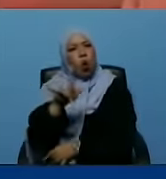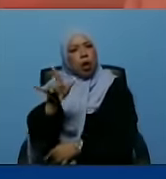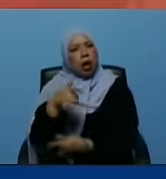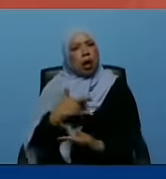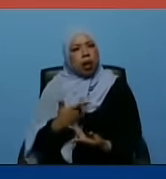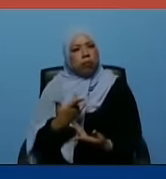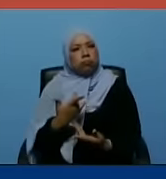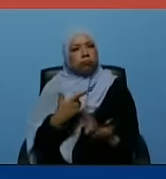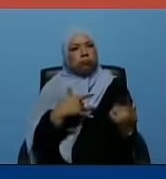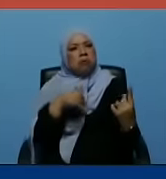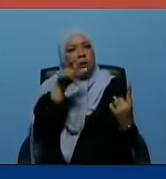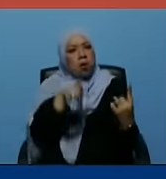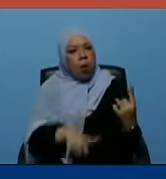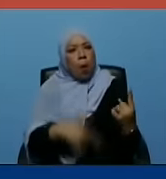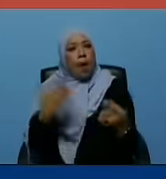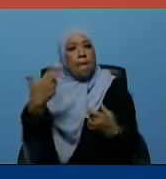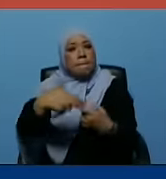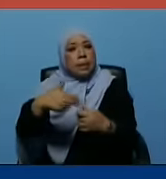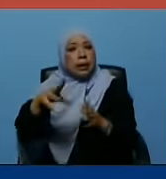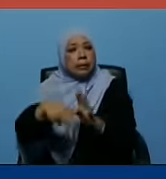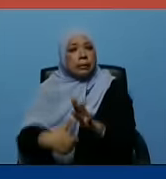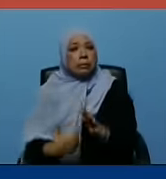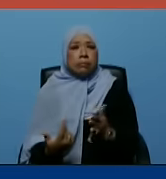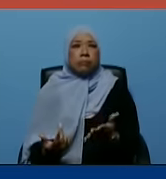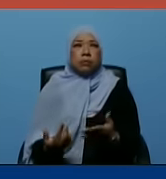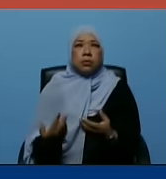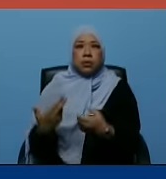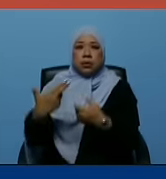Lo que quieren el petróleo.